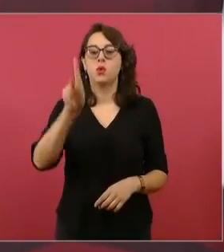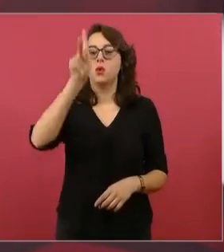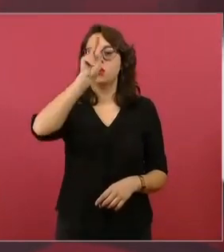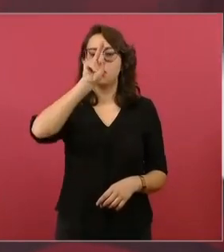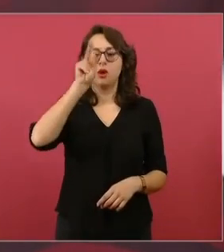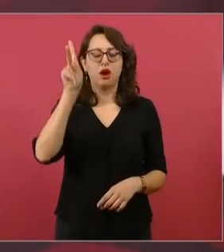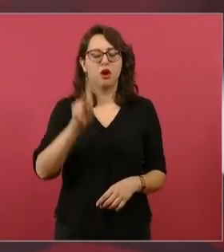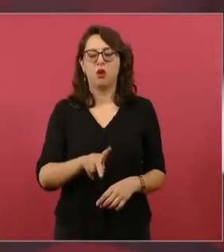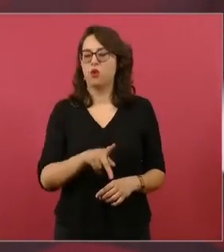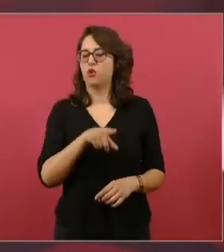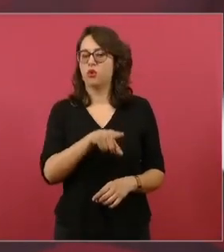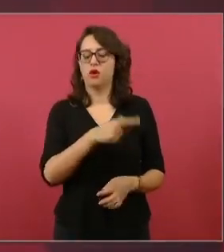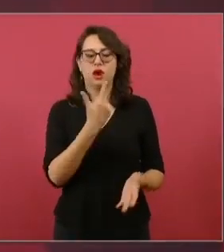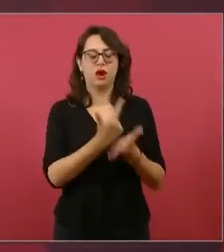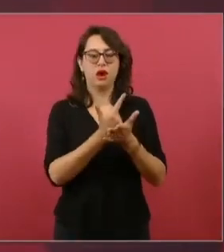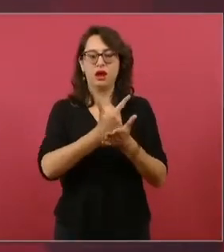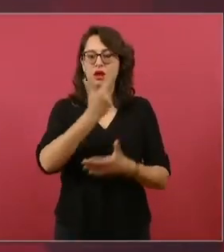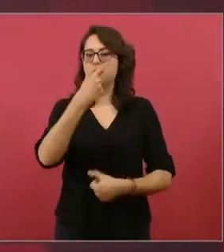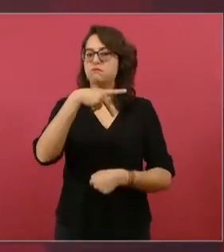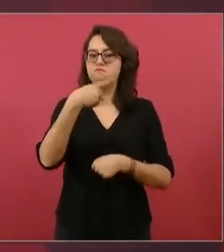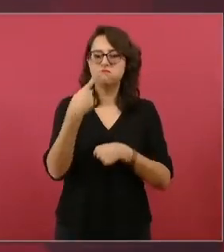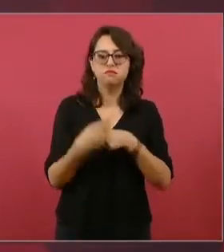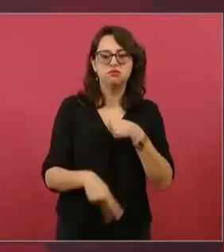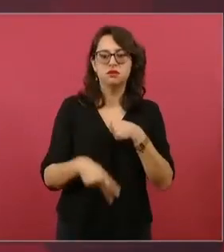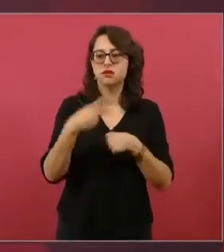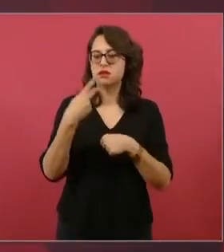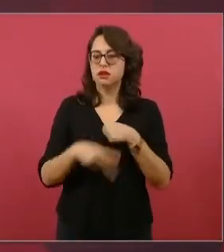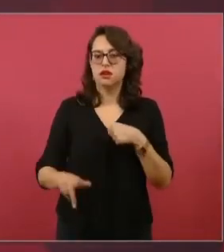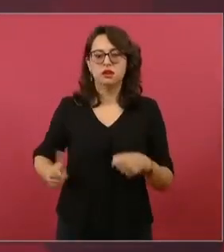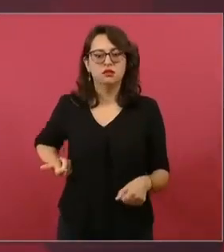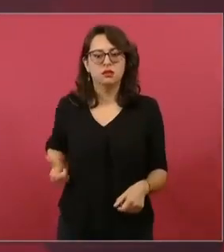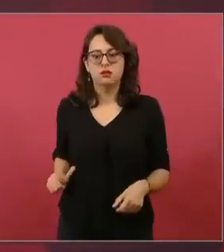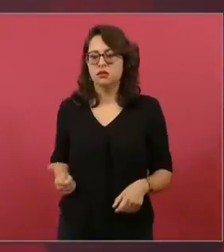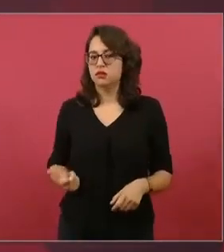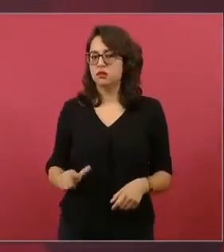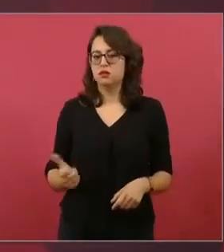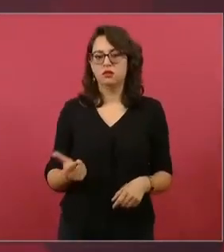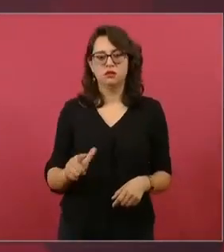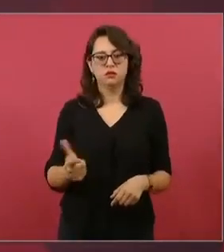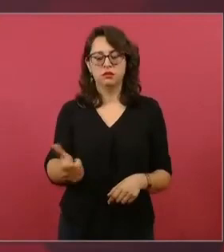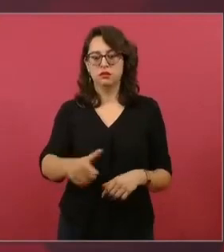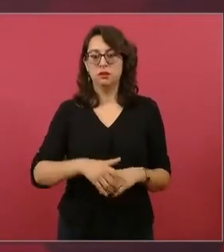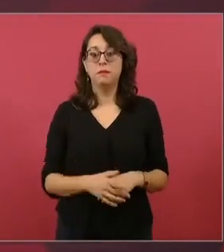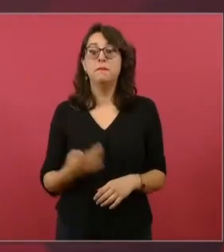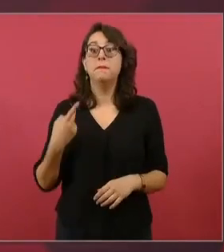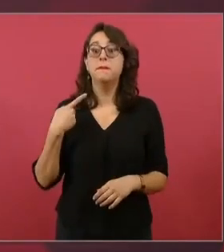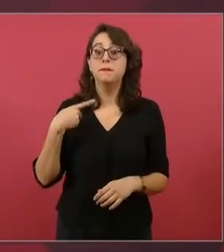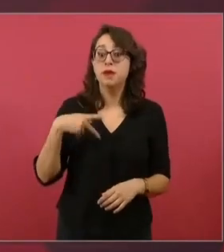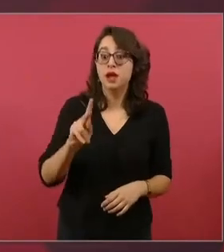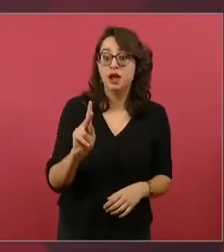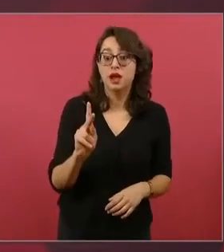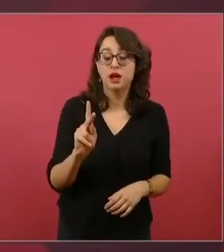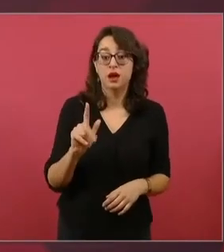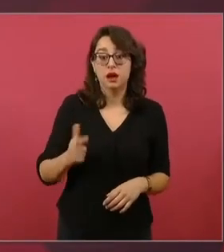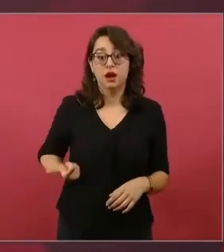un foco rojo. Y no es, fíjense, todo Guanajuato,